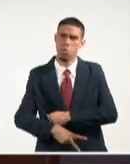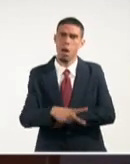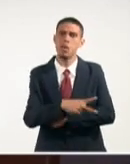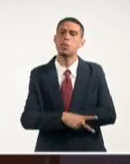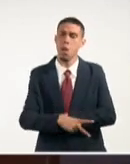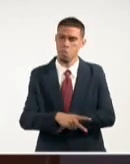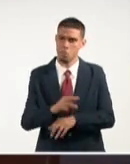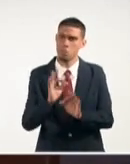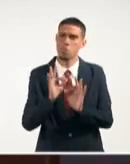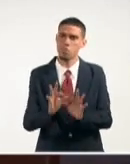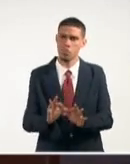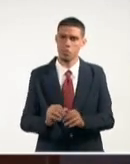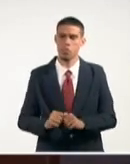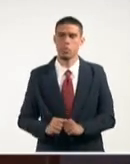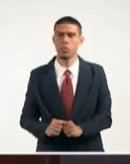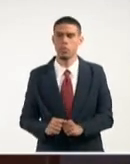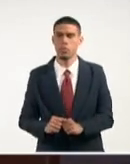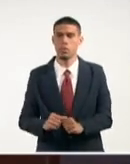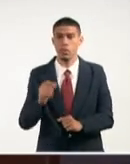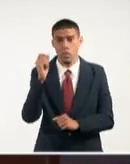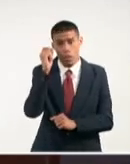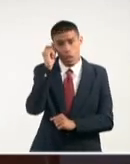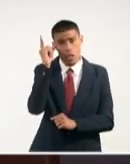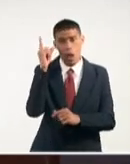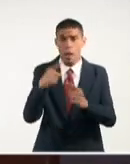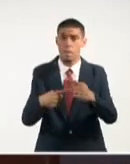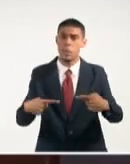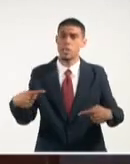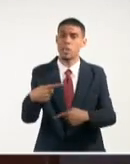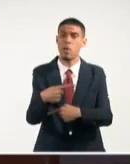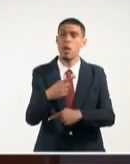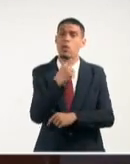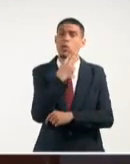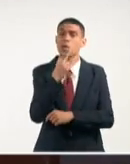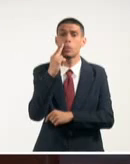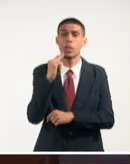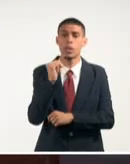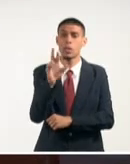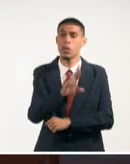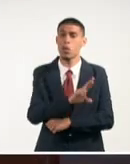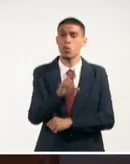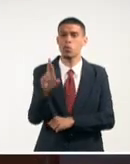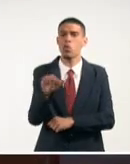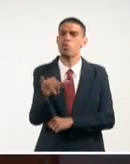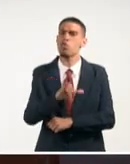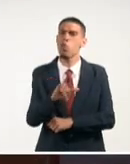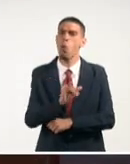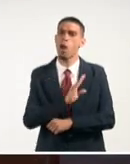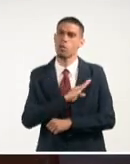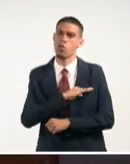siguiendo la máxima martiana de que patria es humanidad.